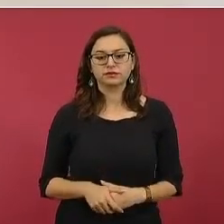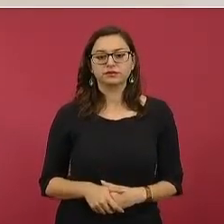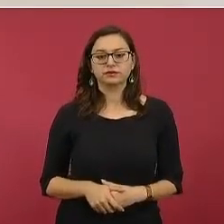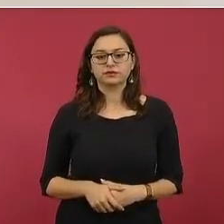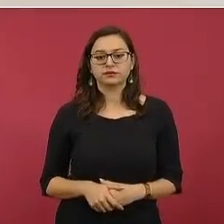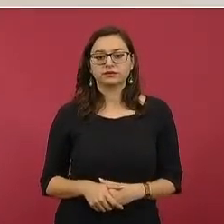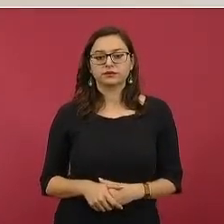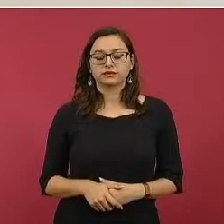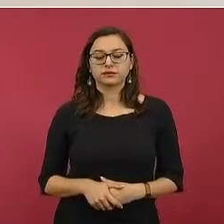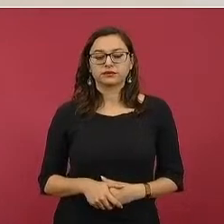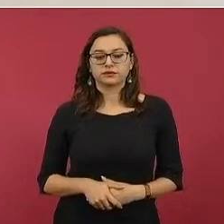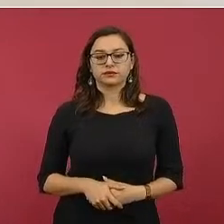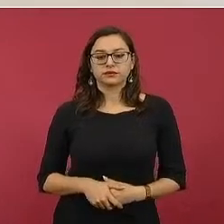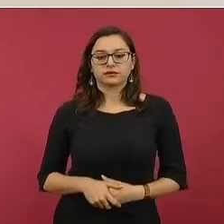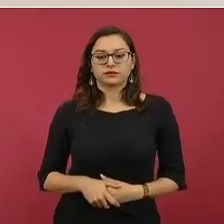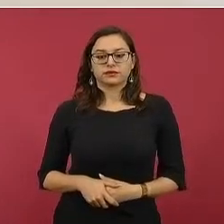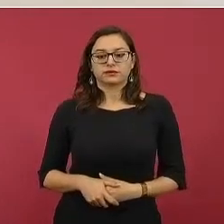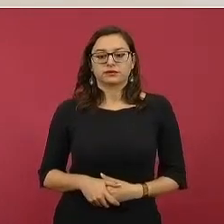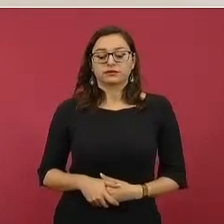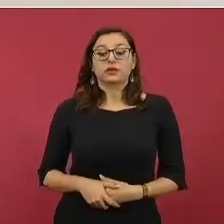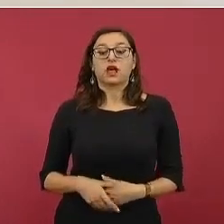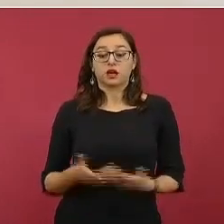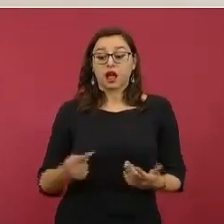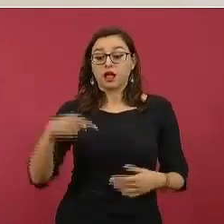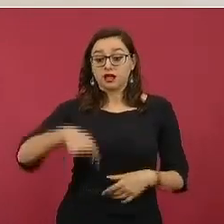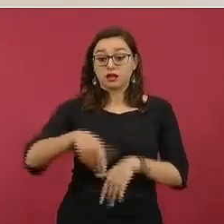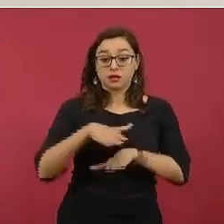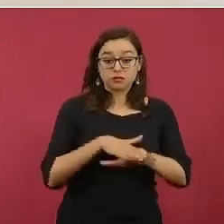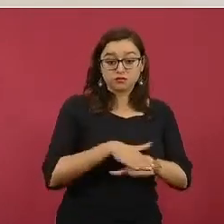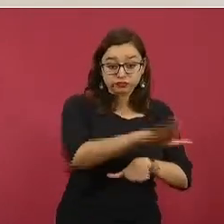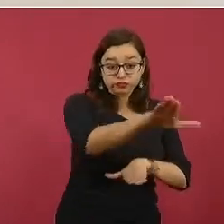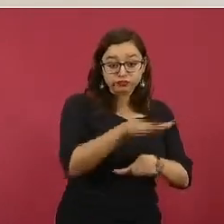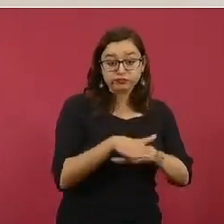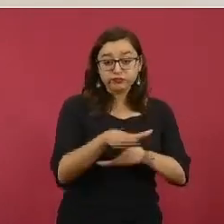kilómetros y medio de pista.